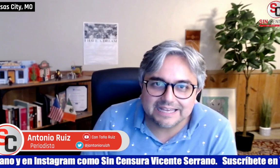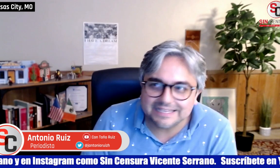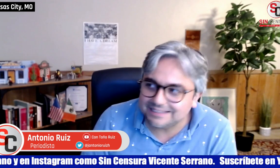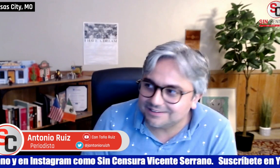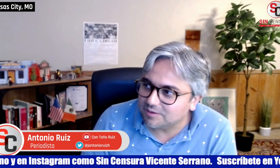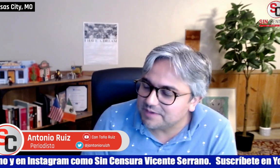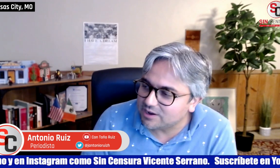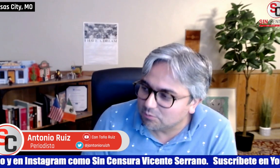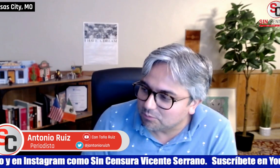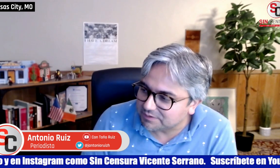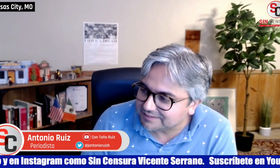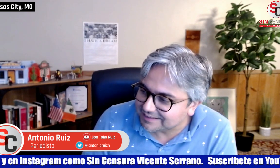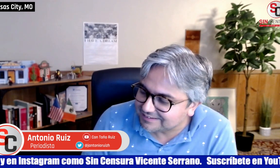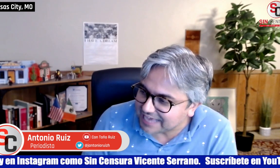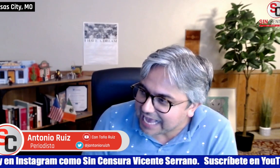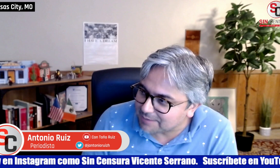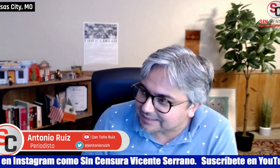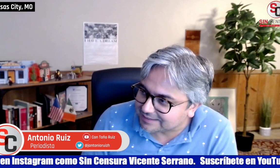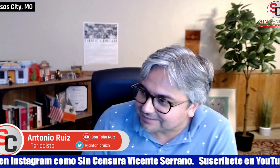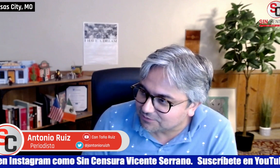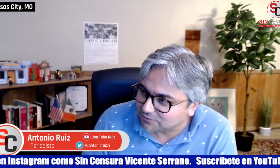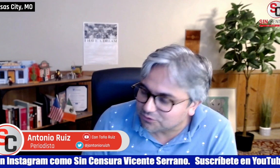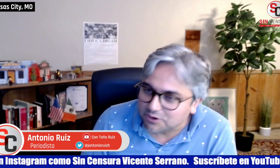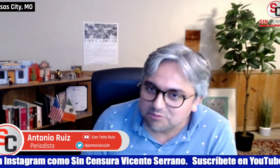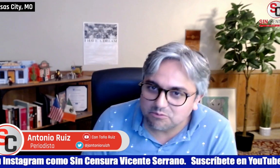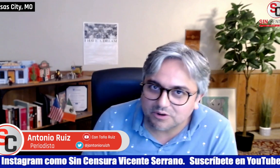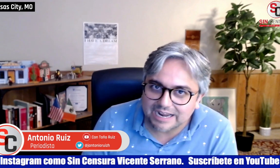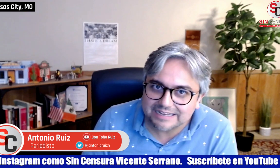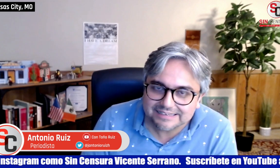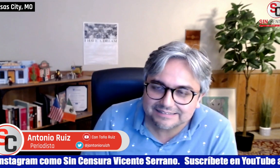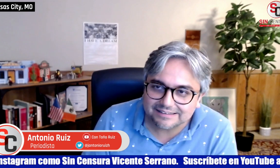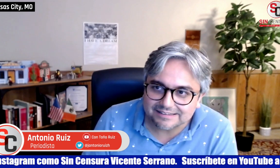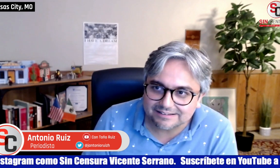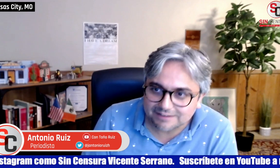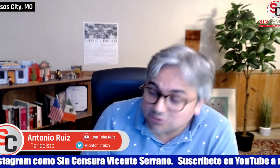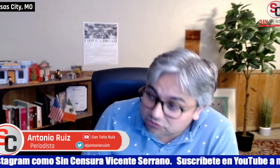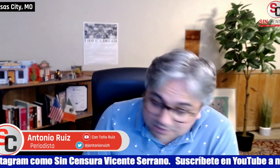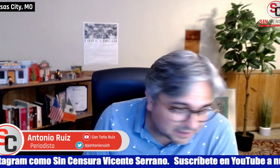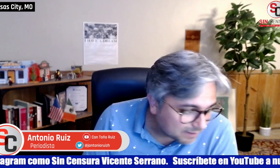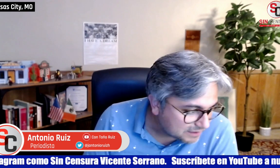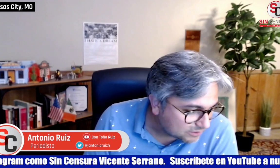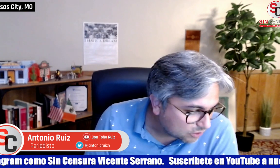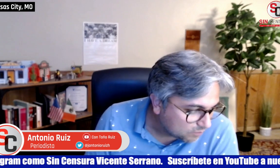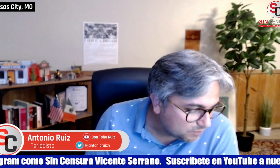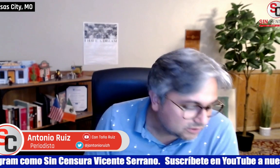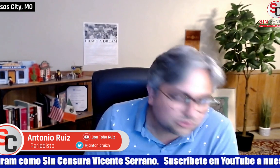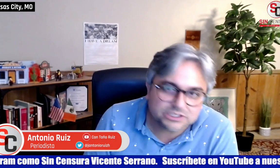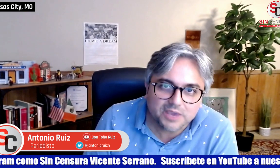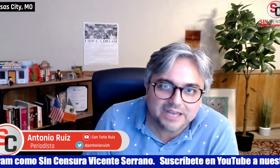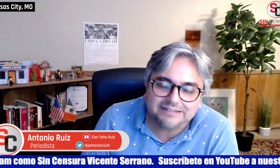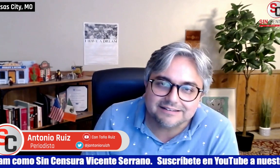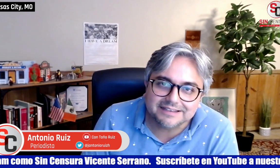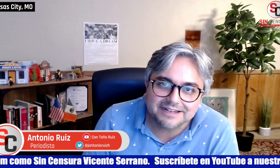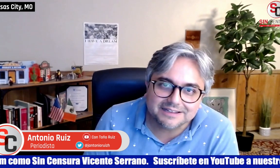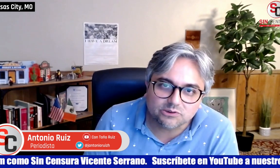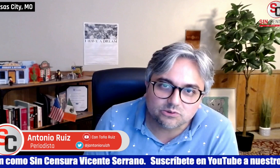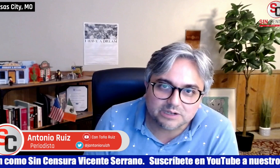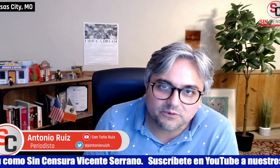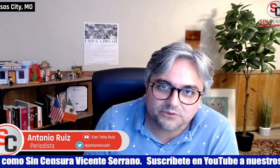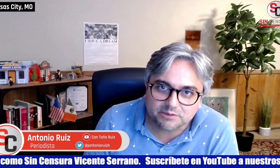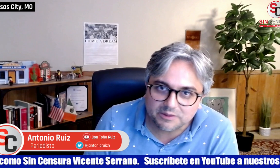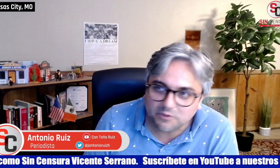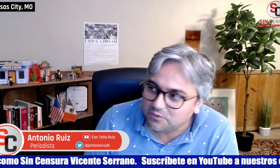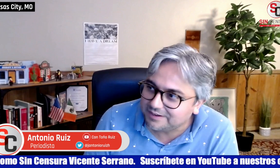ven ahí todavía como presidenciable, y que son los monrealistas y etcétera. No sé, verdaderamente, yo no, mira, no he escuchado ya ni siquiera de